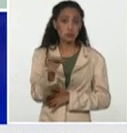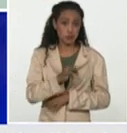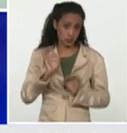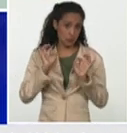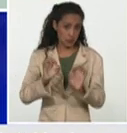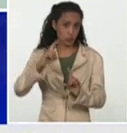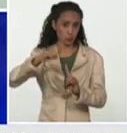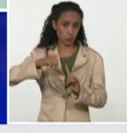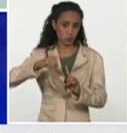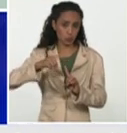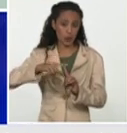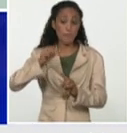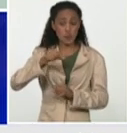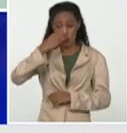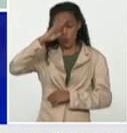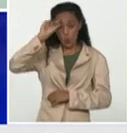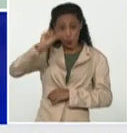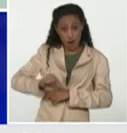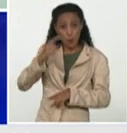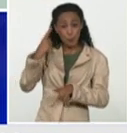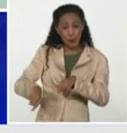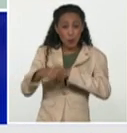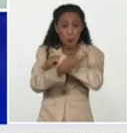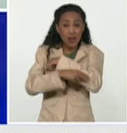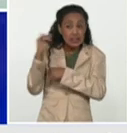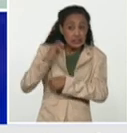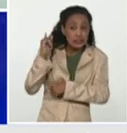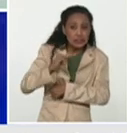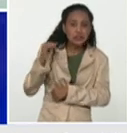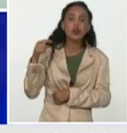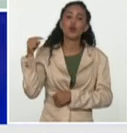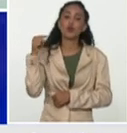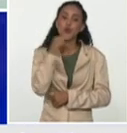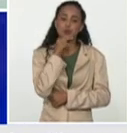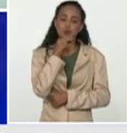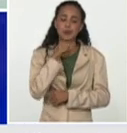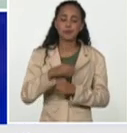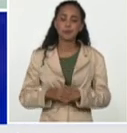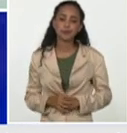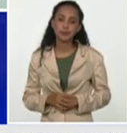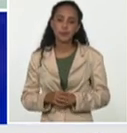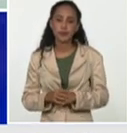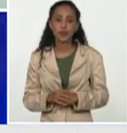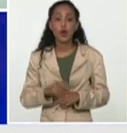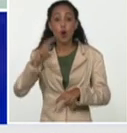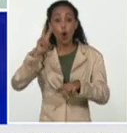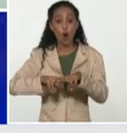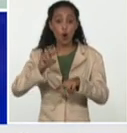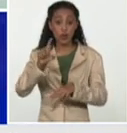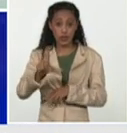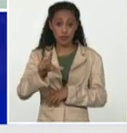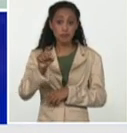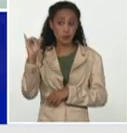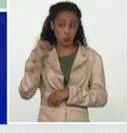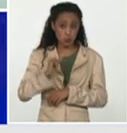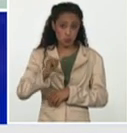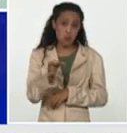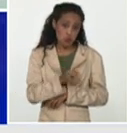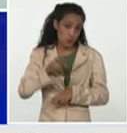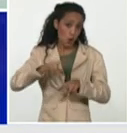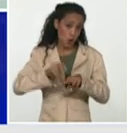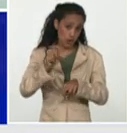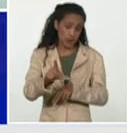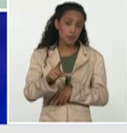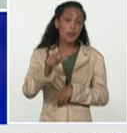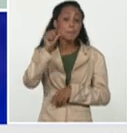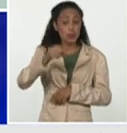cubanos procedentes de Rusia. En Holguín, el caso importado del municipio Holguín, un viajero cubano procedente de